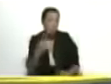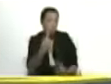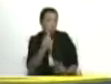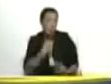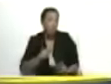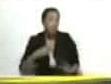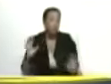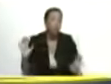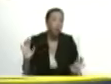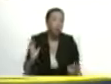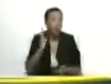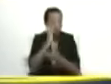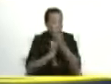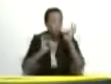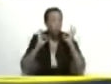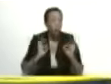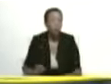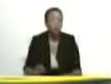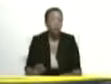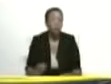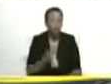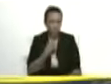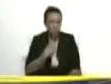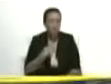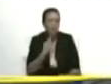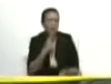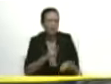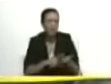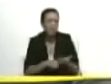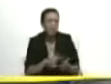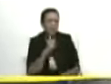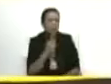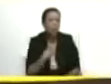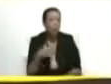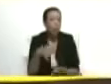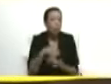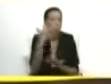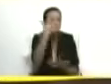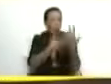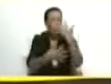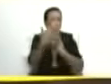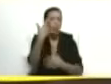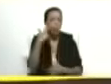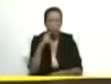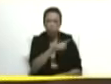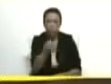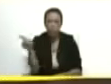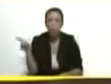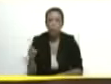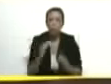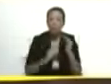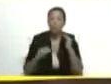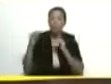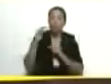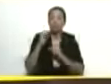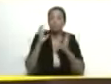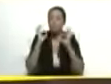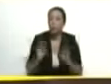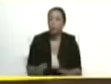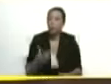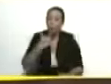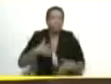ni el más optimista de los optimistas, que dudo que haya alguien superior en optimismo a mí,